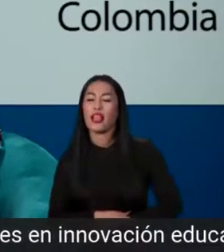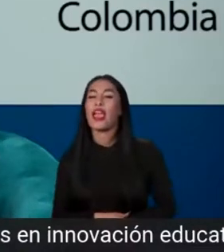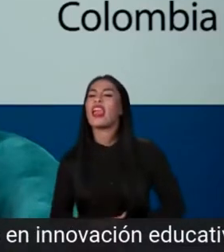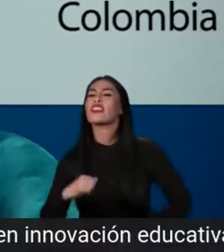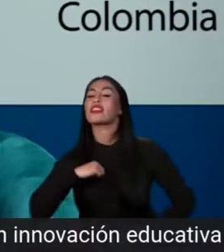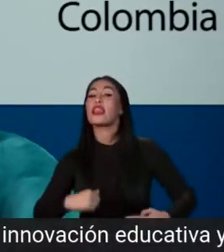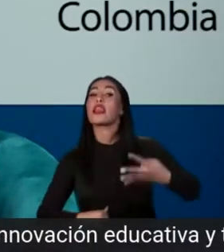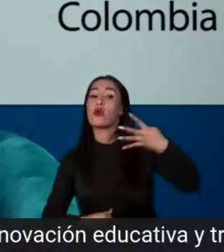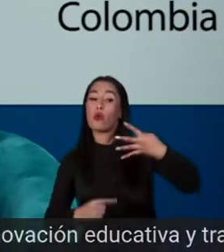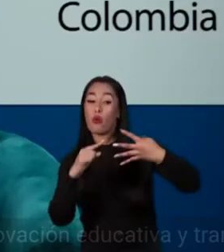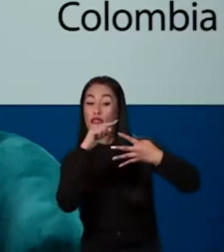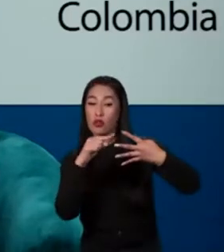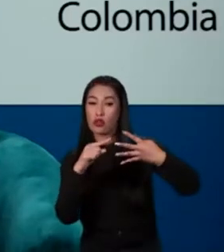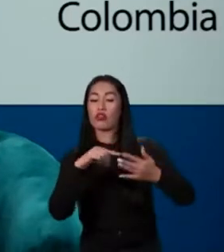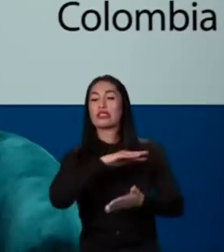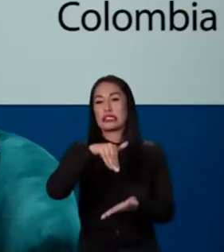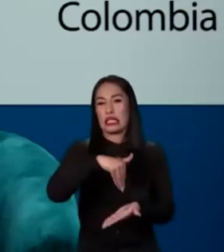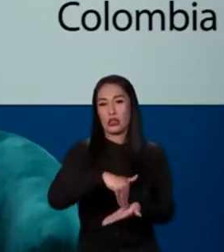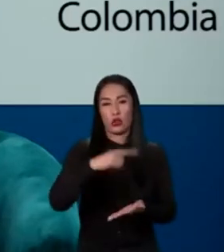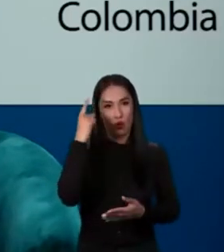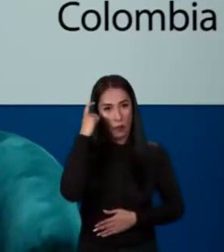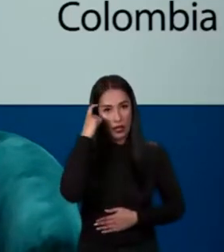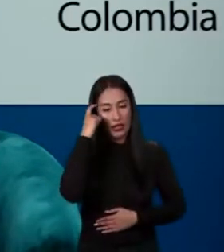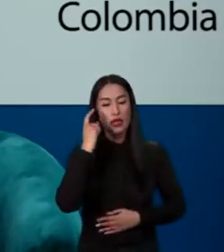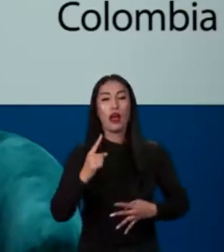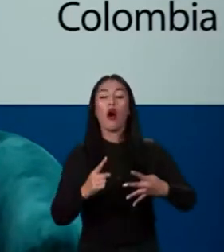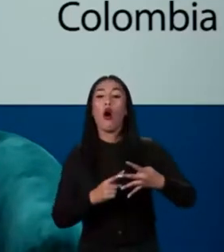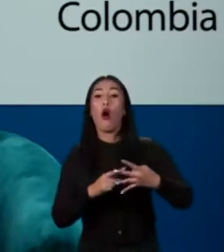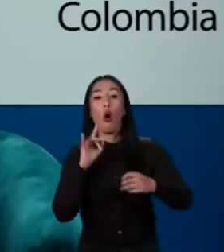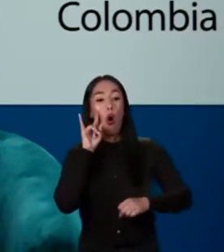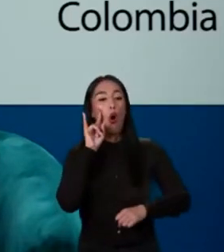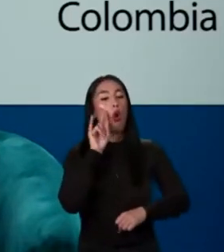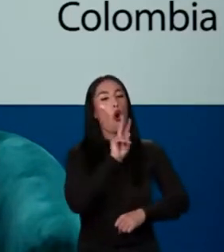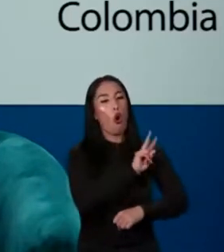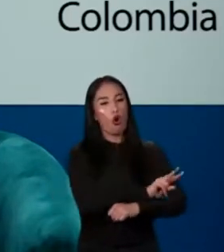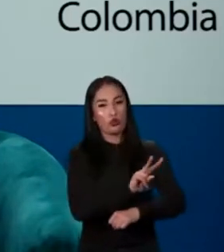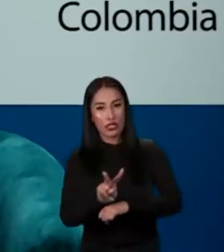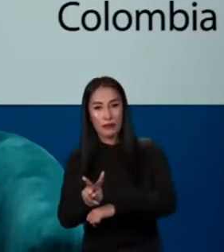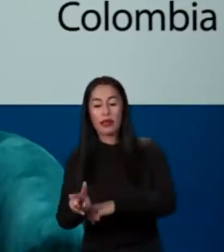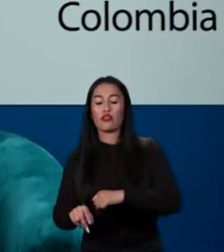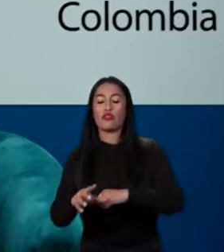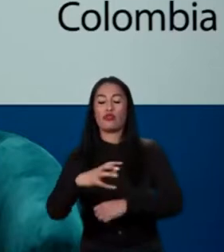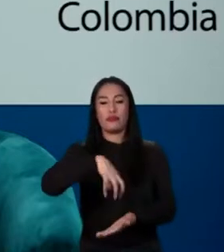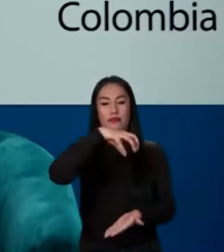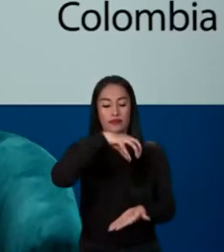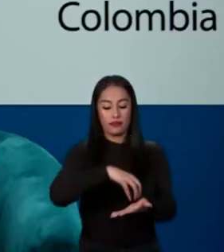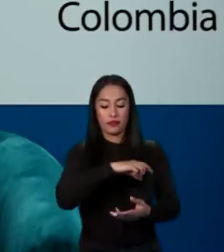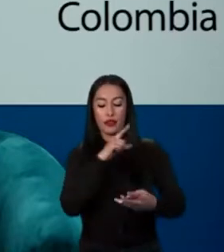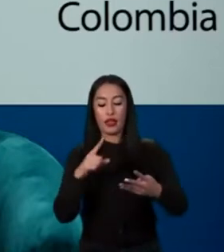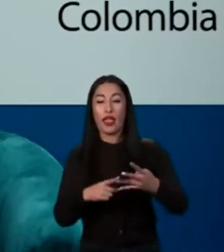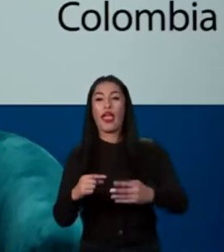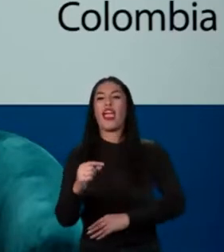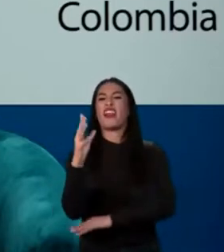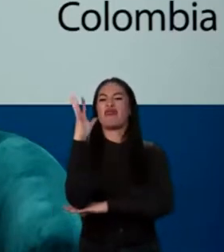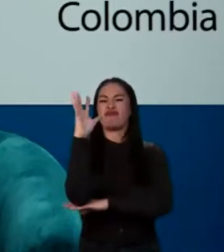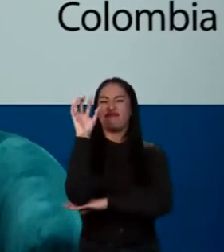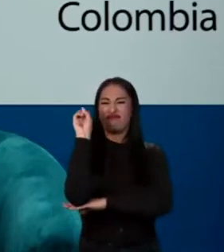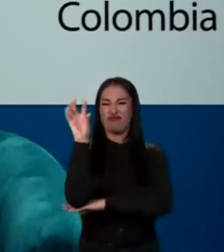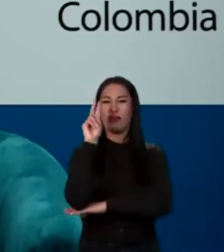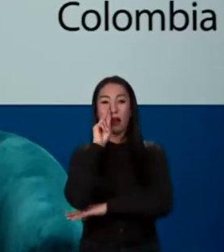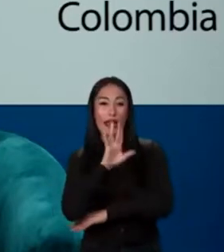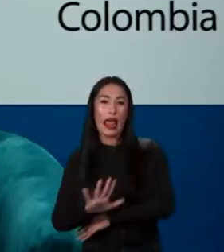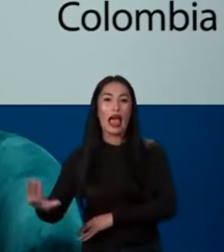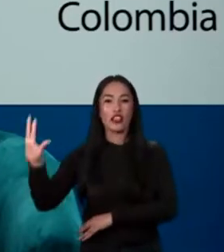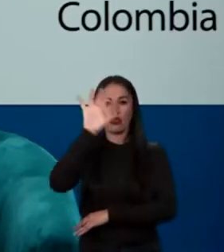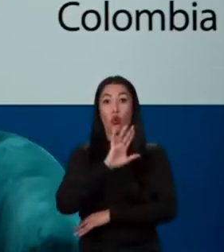tienen los centros de pensamiento tienen los observatorios tiene cátedras nacionales que se hacen por una